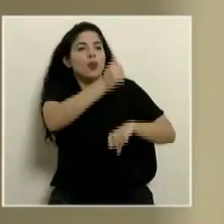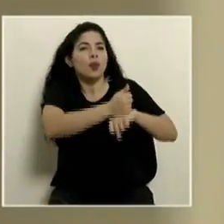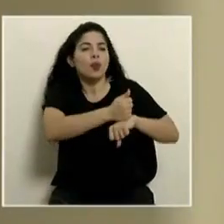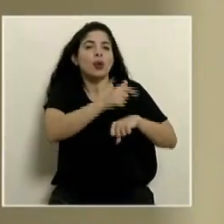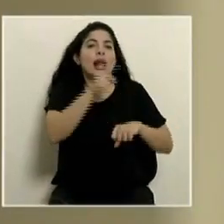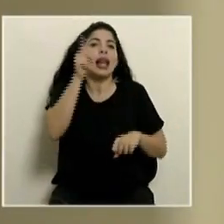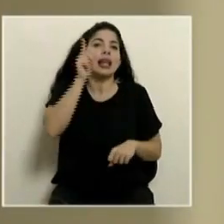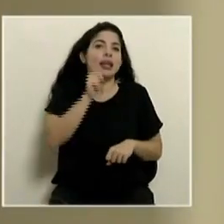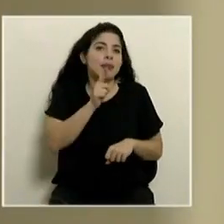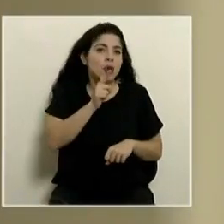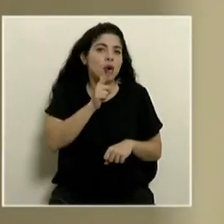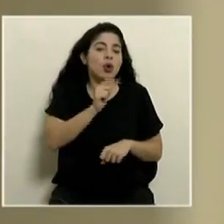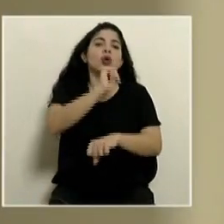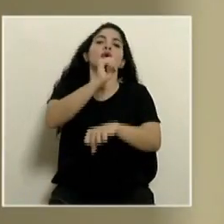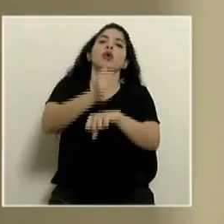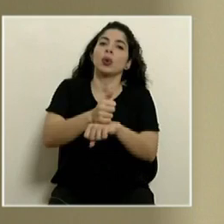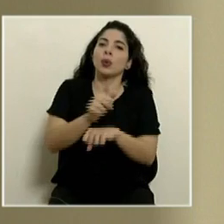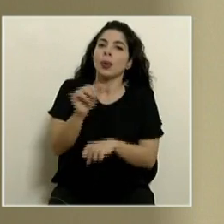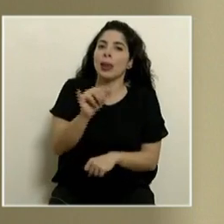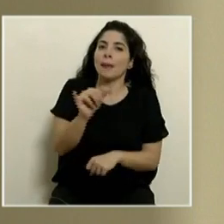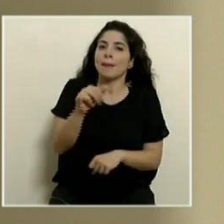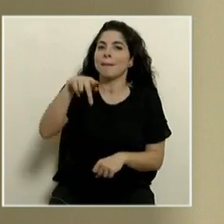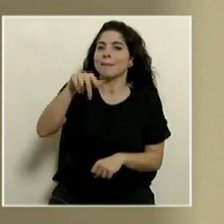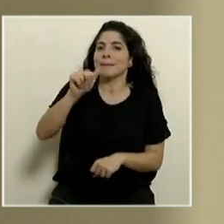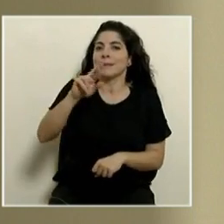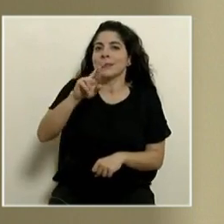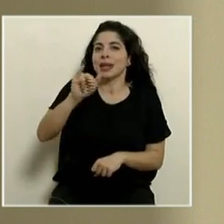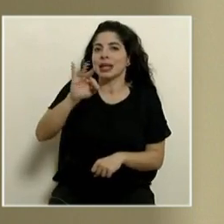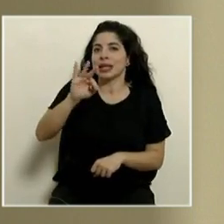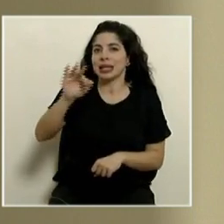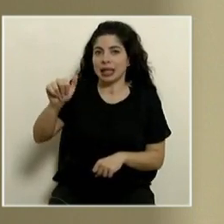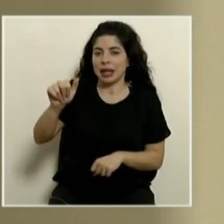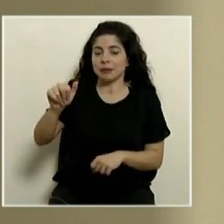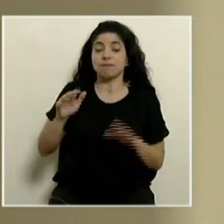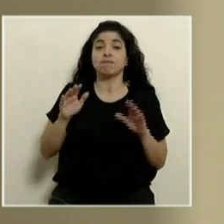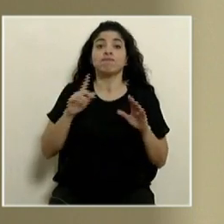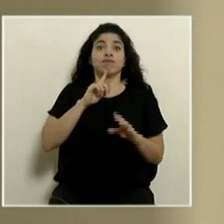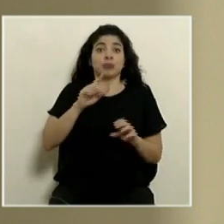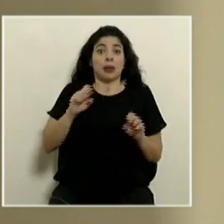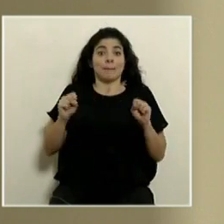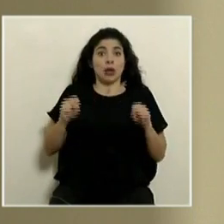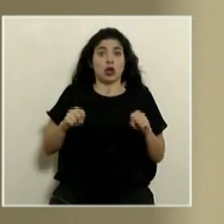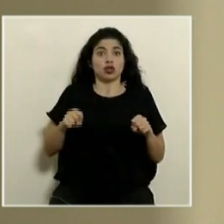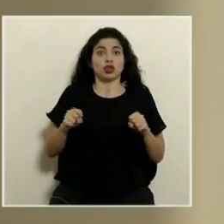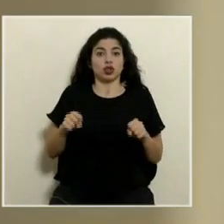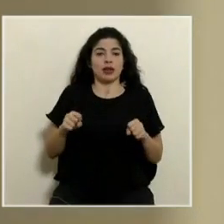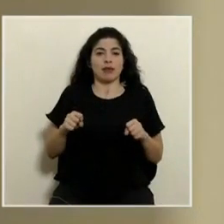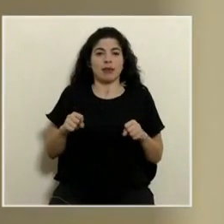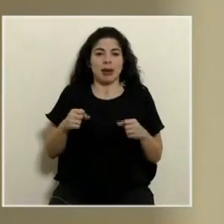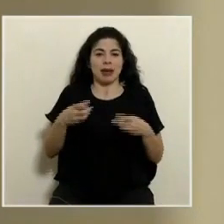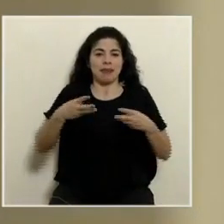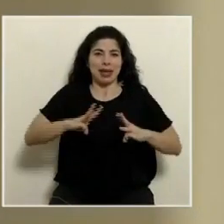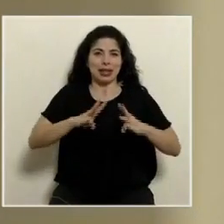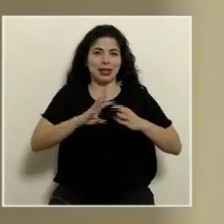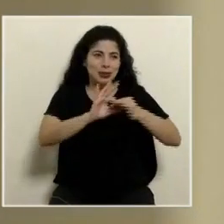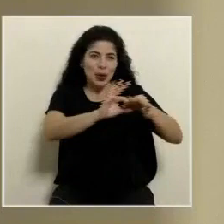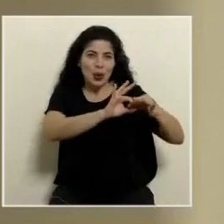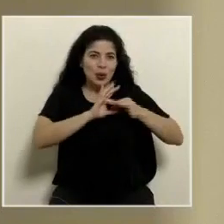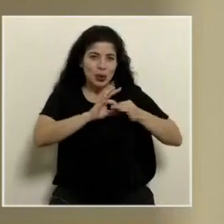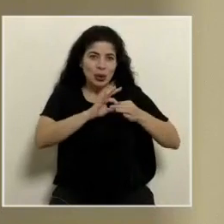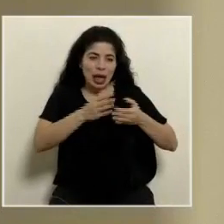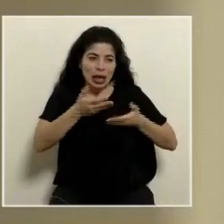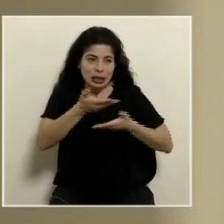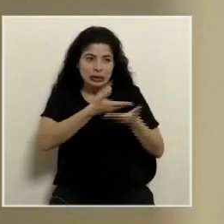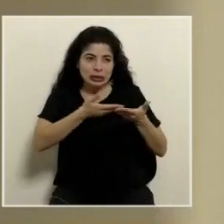en Limón y también en Parrita. Y la posibilidad a partir de los mecanismos de coordinación para